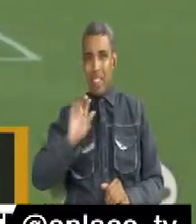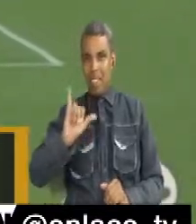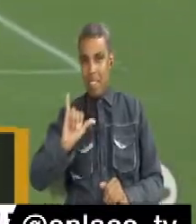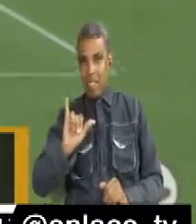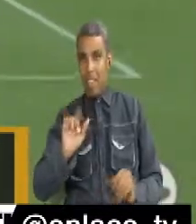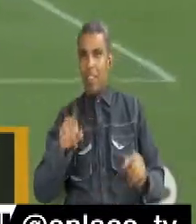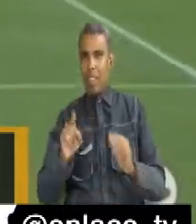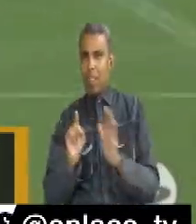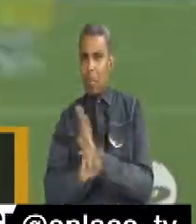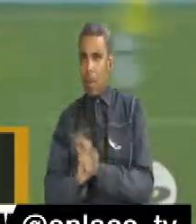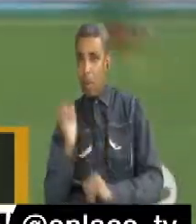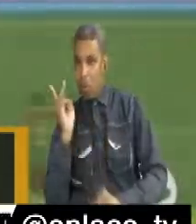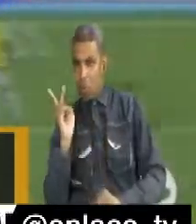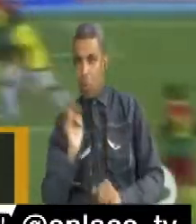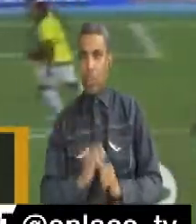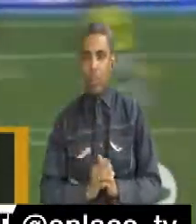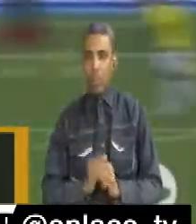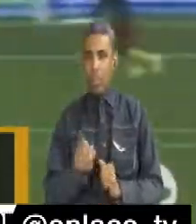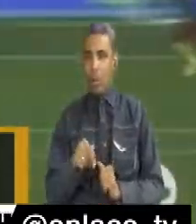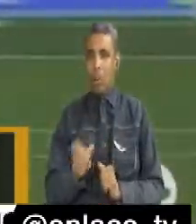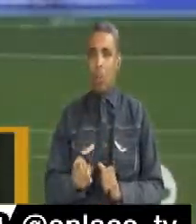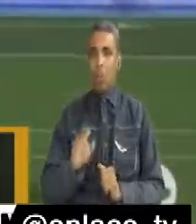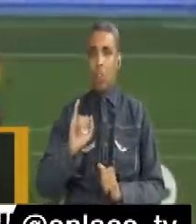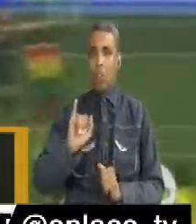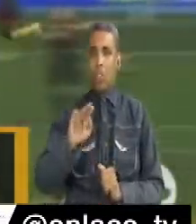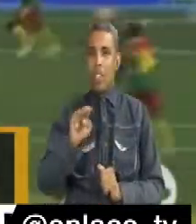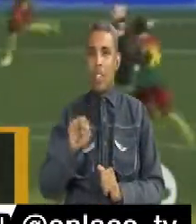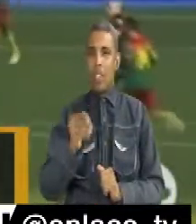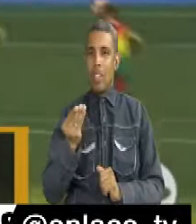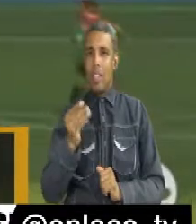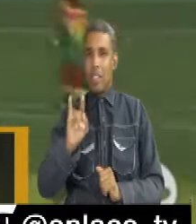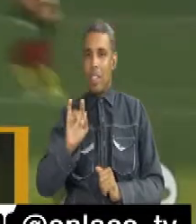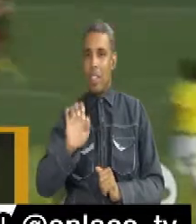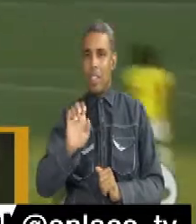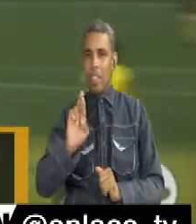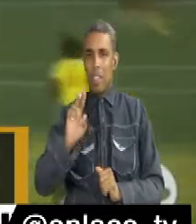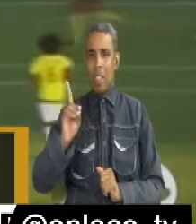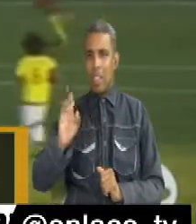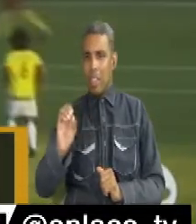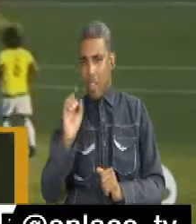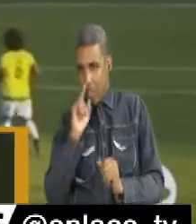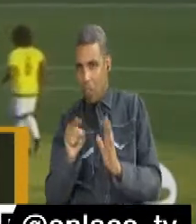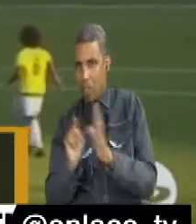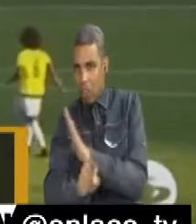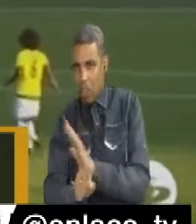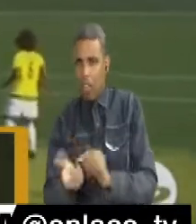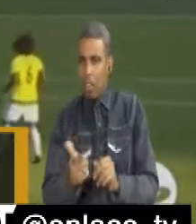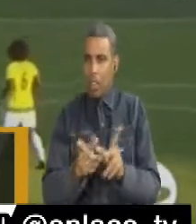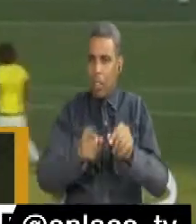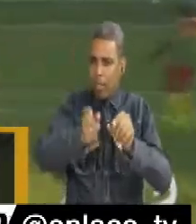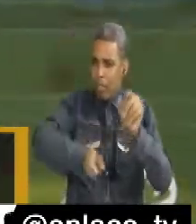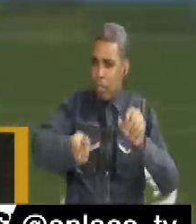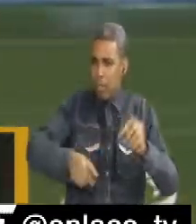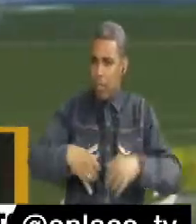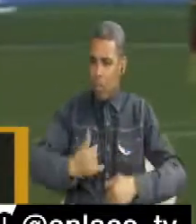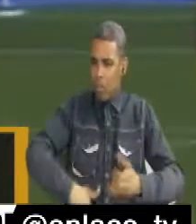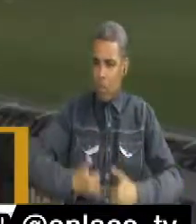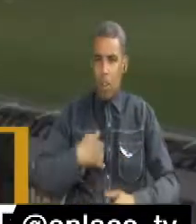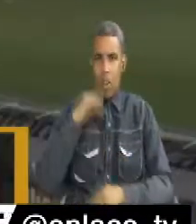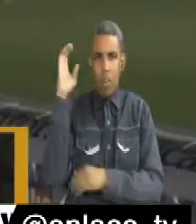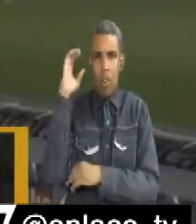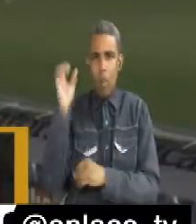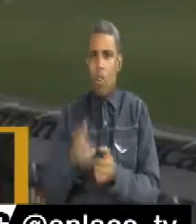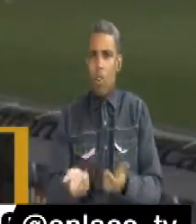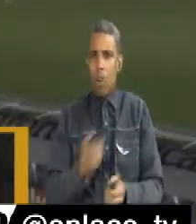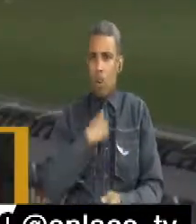también se reportó en el marcador. Reacciones de este compromiso, lo que manifestaron los jugadores de la tricolor en zona mixta, se lo presentamos